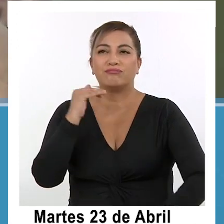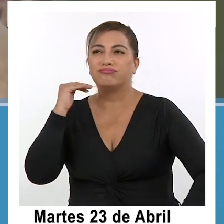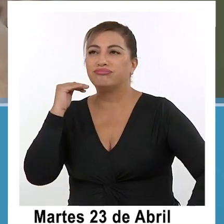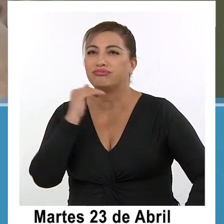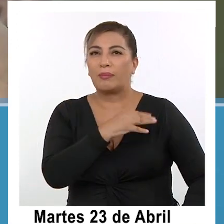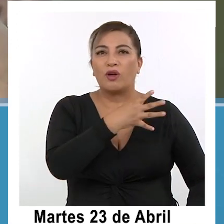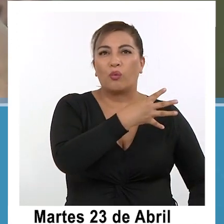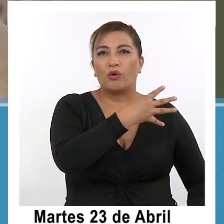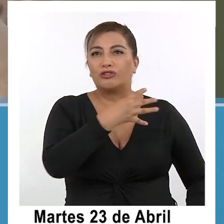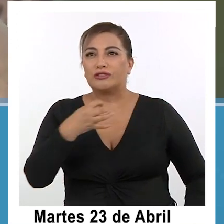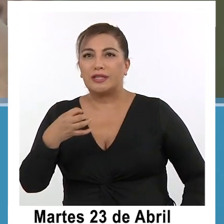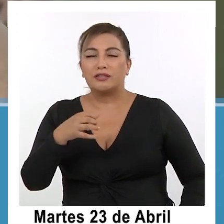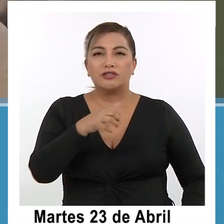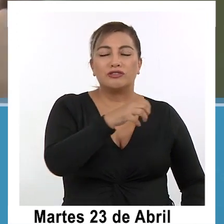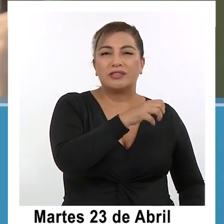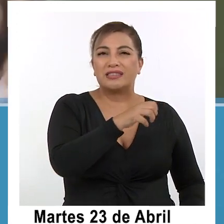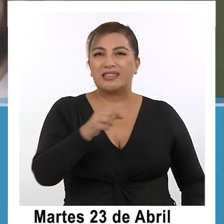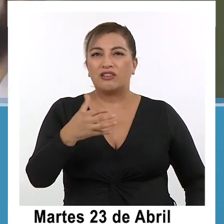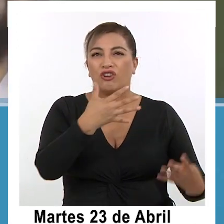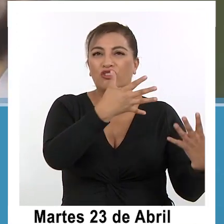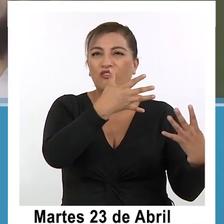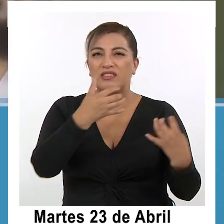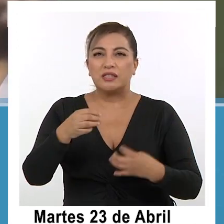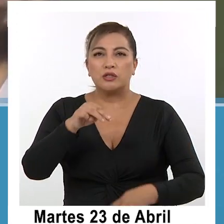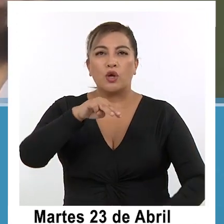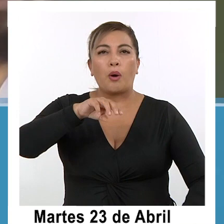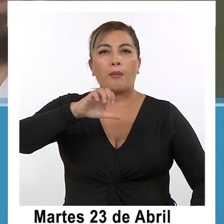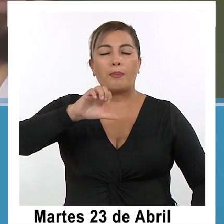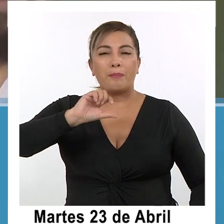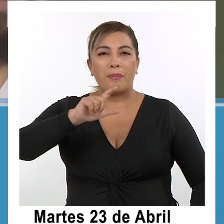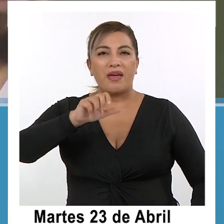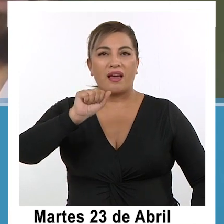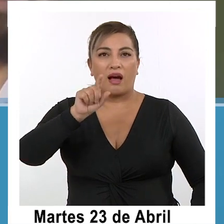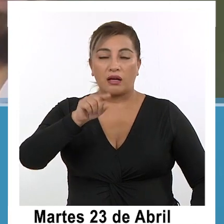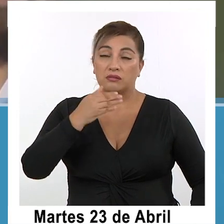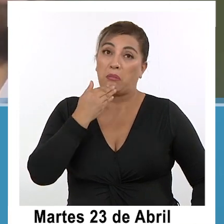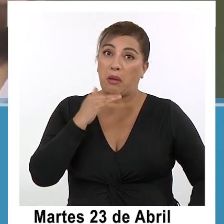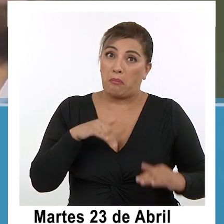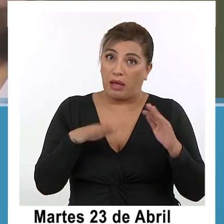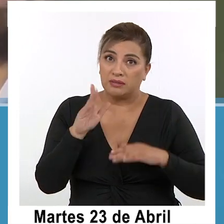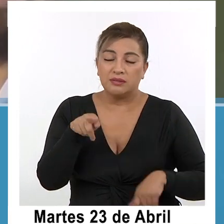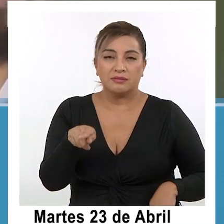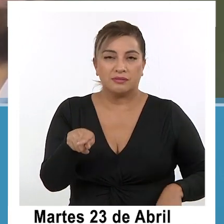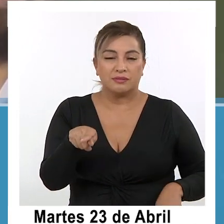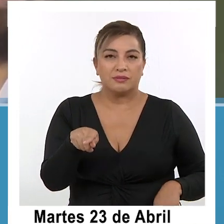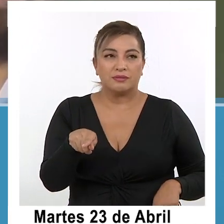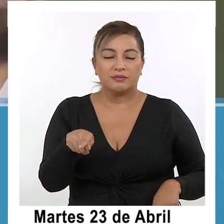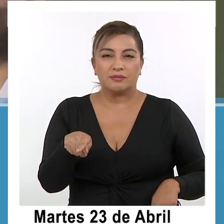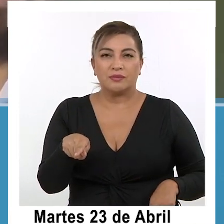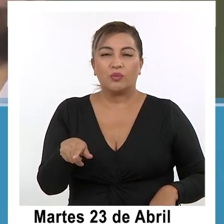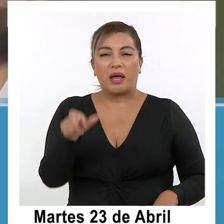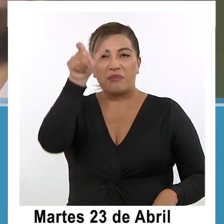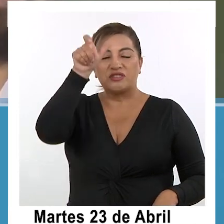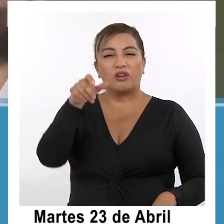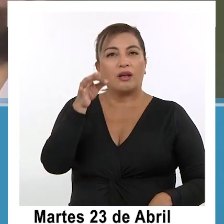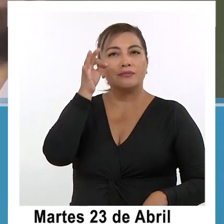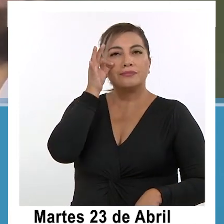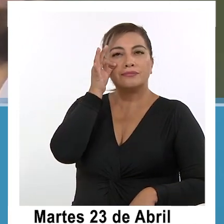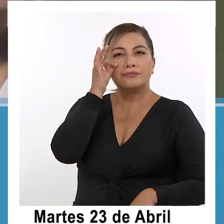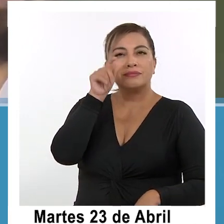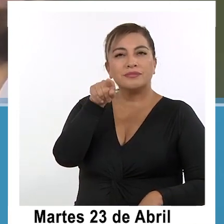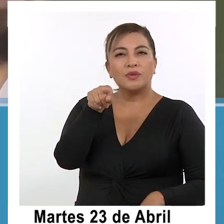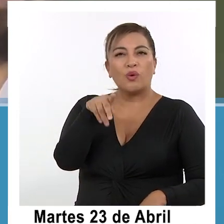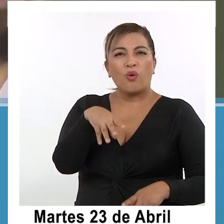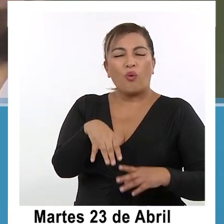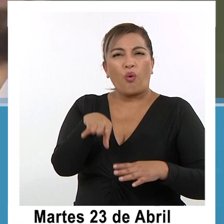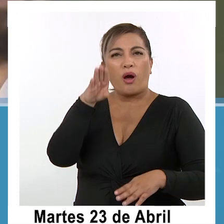400 600 900 megas inclusive más que se pueden lograr lo que habilita al usuario final a tener una